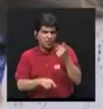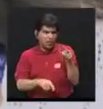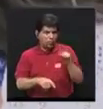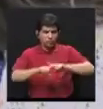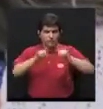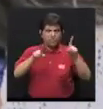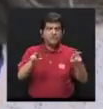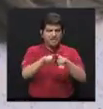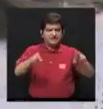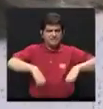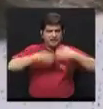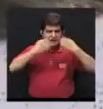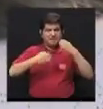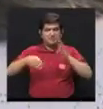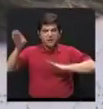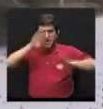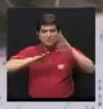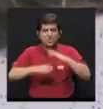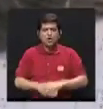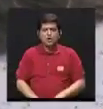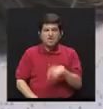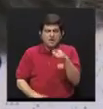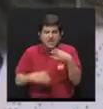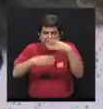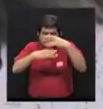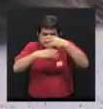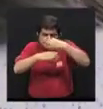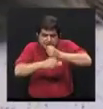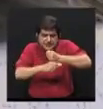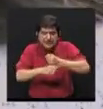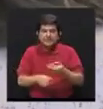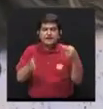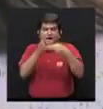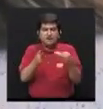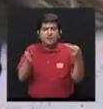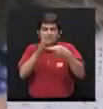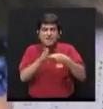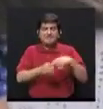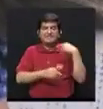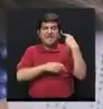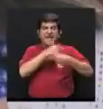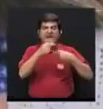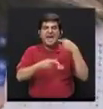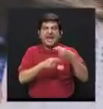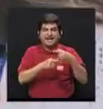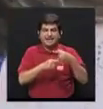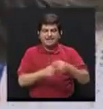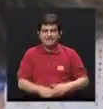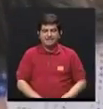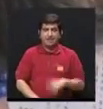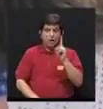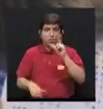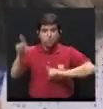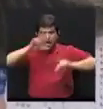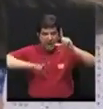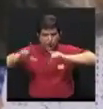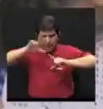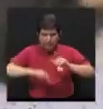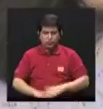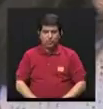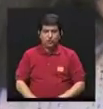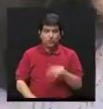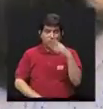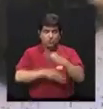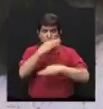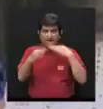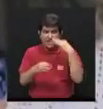la biología sintética reproduce genes, o sea, junta genes en laboratorio, son sintéticos, son hechos a